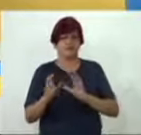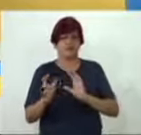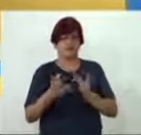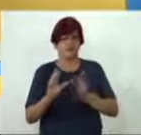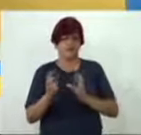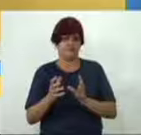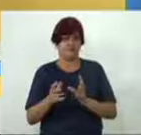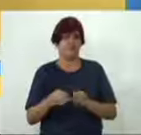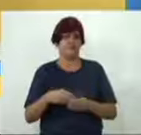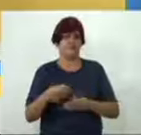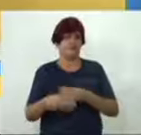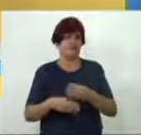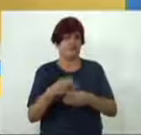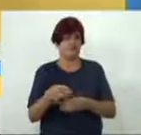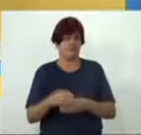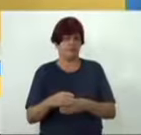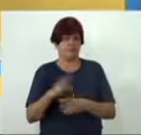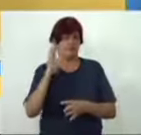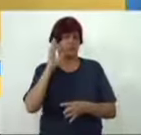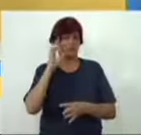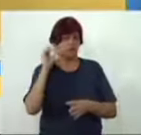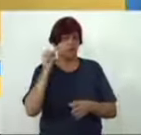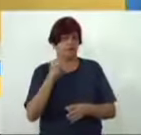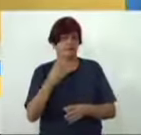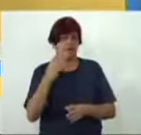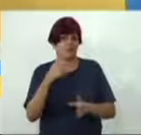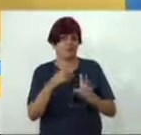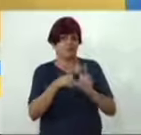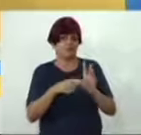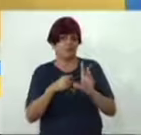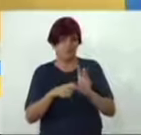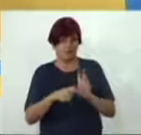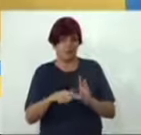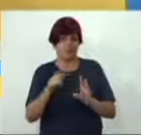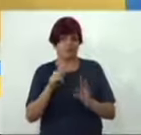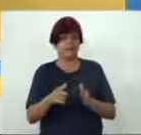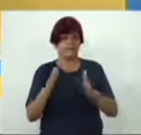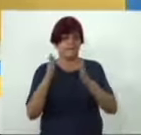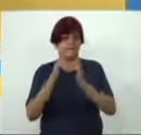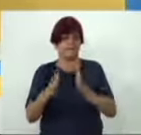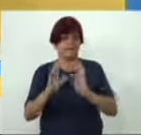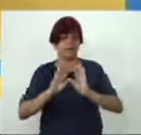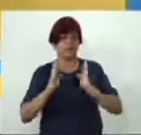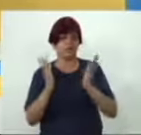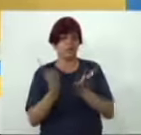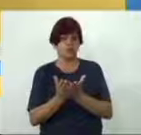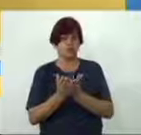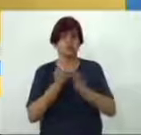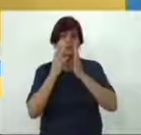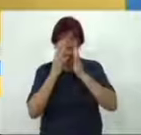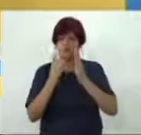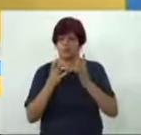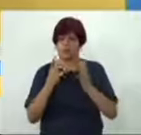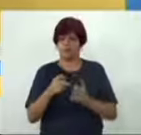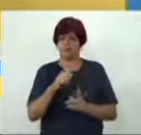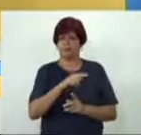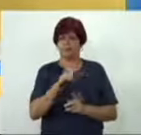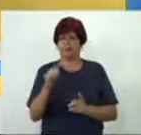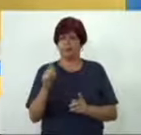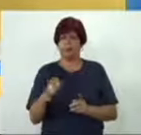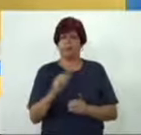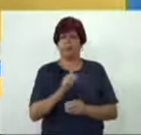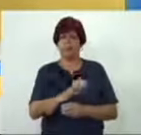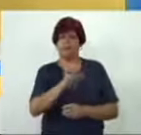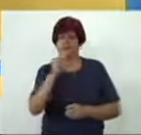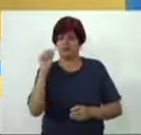proceso educativo y que comprenda las cuatro reglas que contempla esta relación parte todo, es muy importante para entonces tener